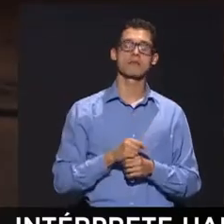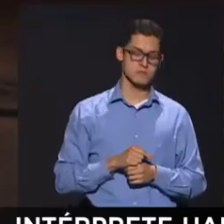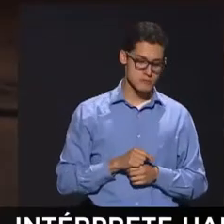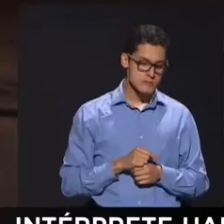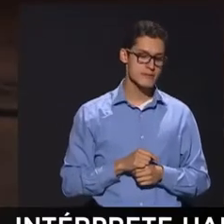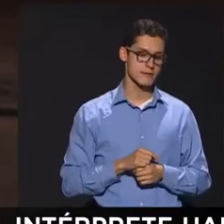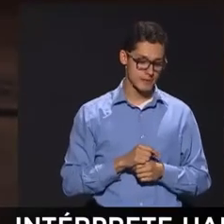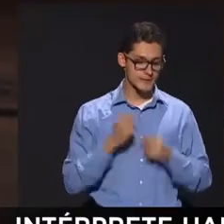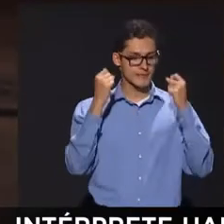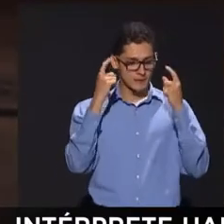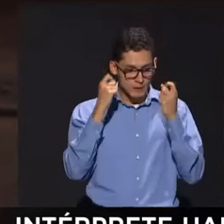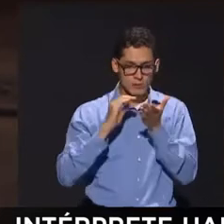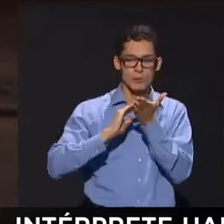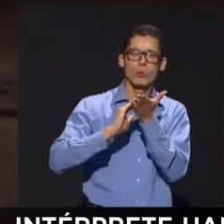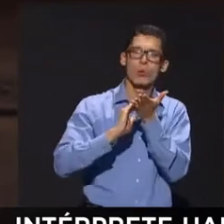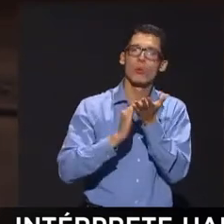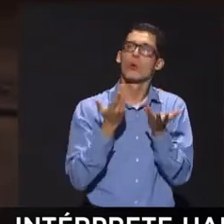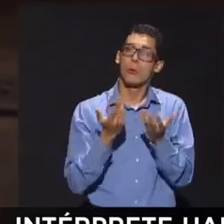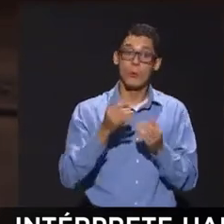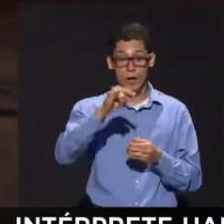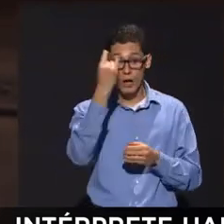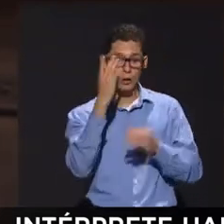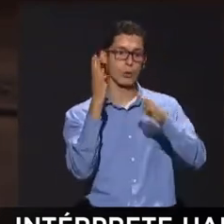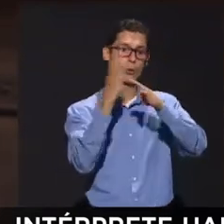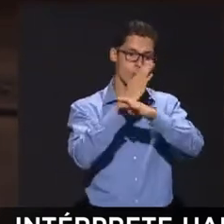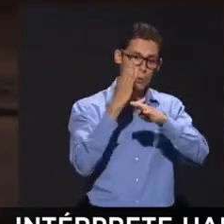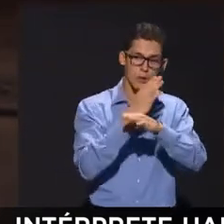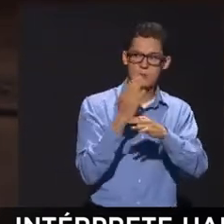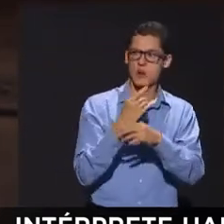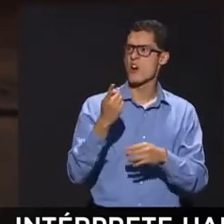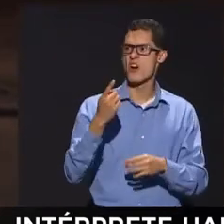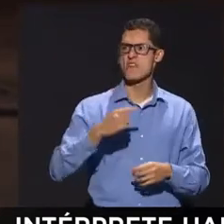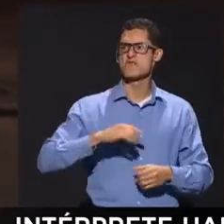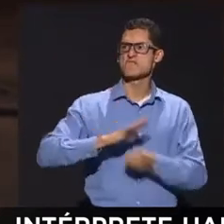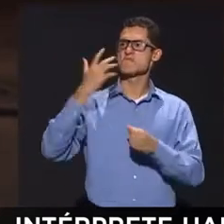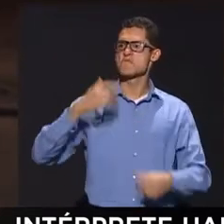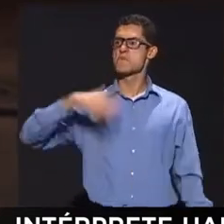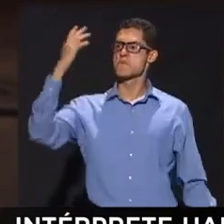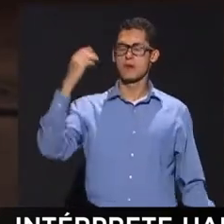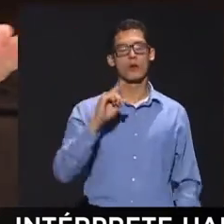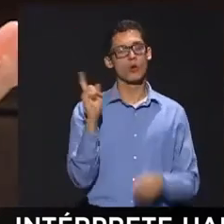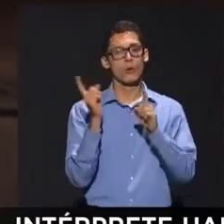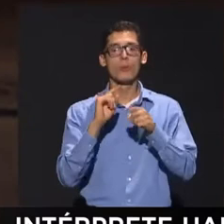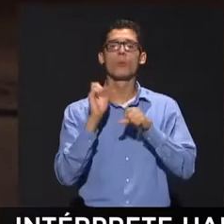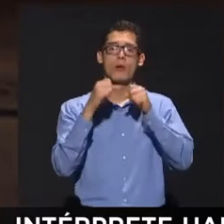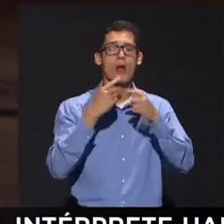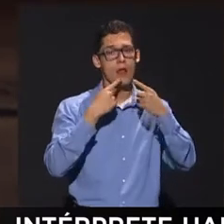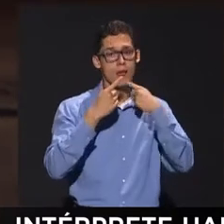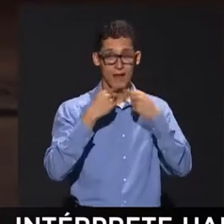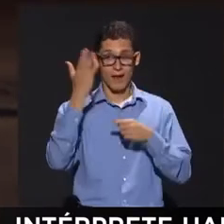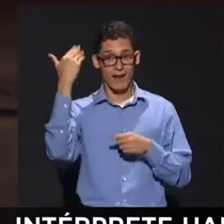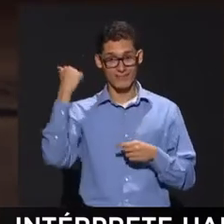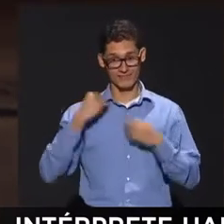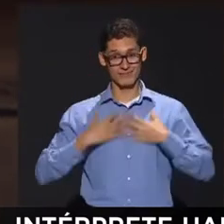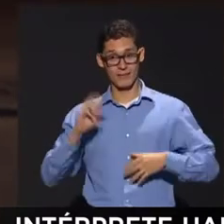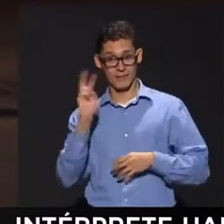esos momentos de crisis, aprendan a adquirir las normas sin tanta pelea, sino desde el diálogo, como ustedes lo decían,